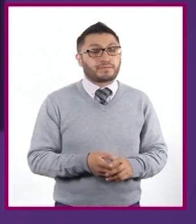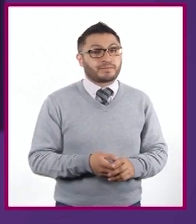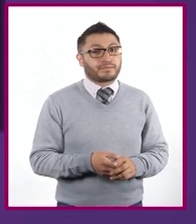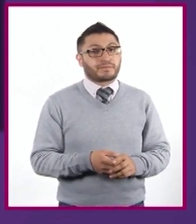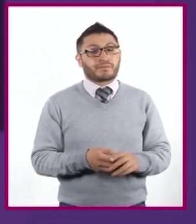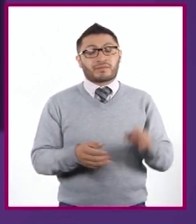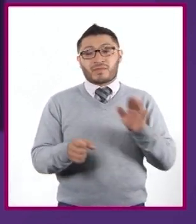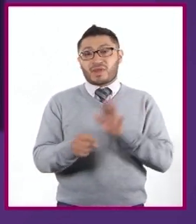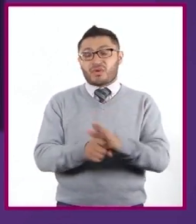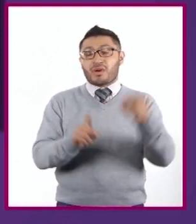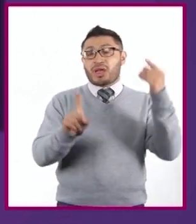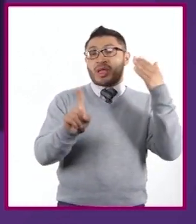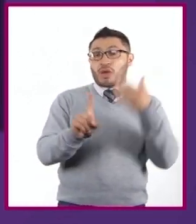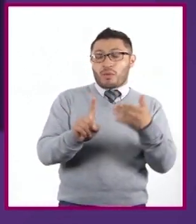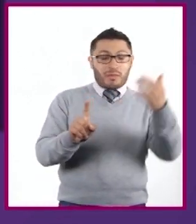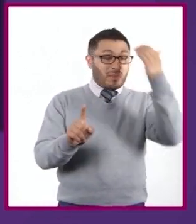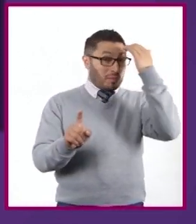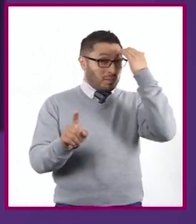¿Qué deseo saber?